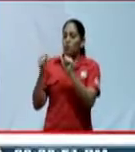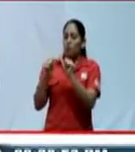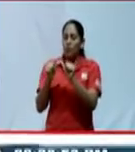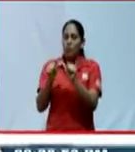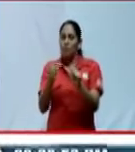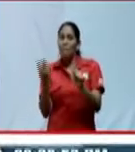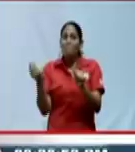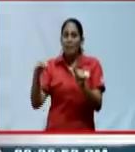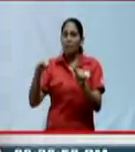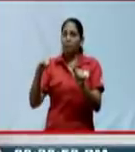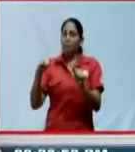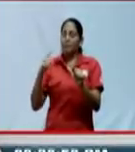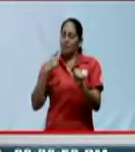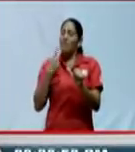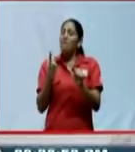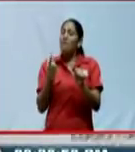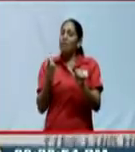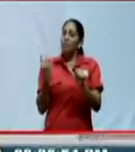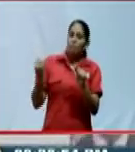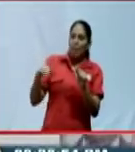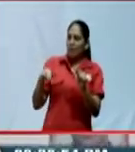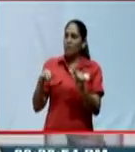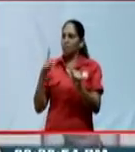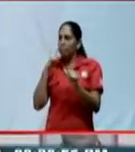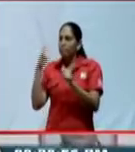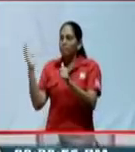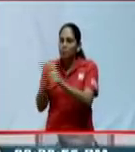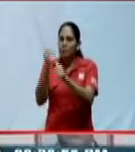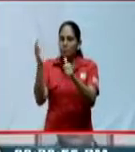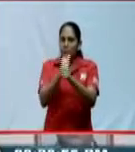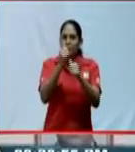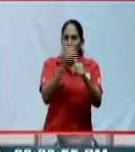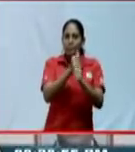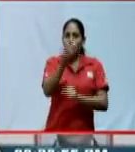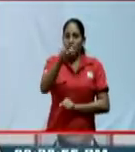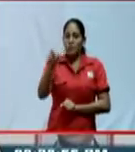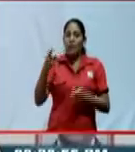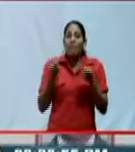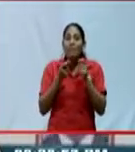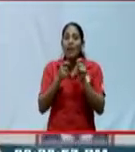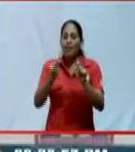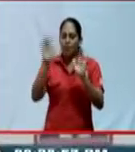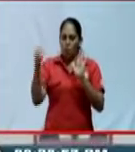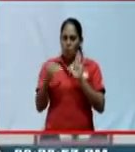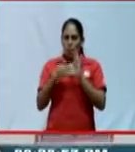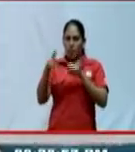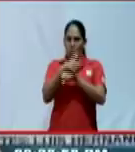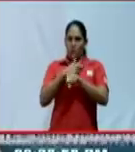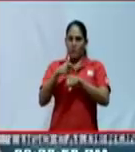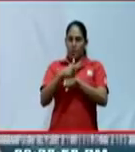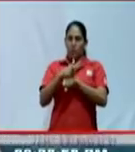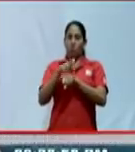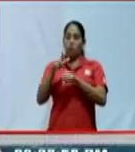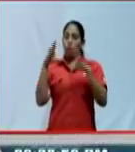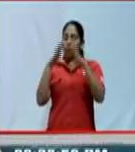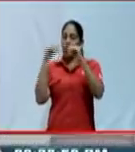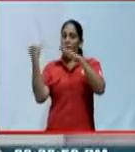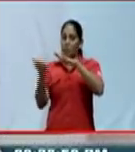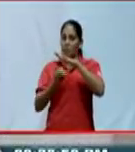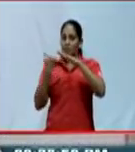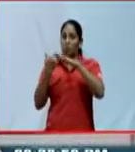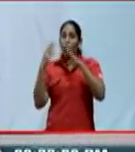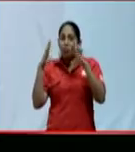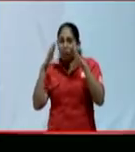estas detenciones y ante el mundo entero, se presentaron las declaraciones de algunos militares capturados que explican en detalle los